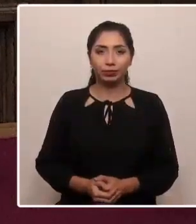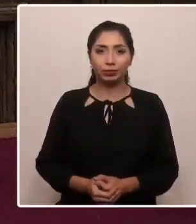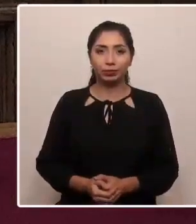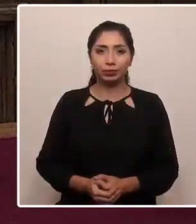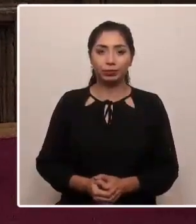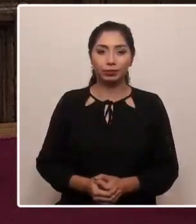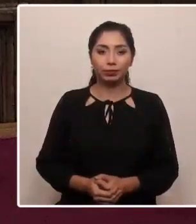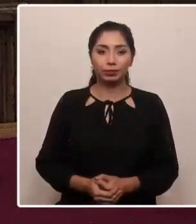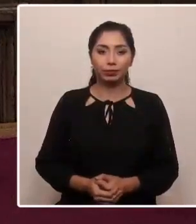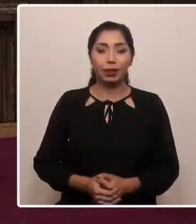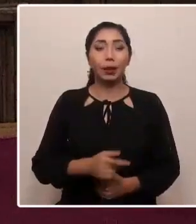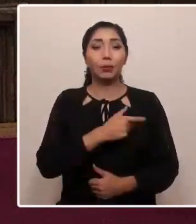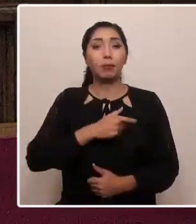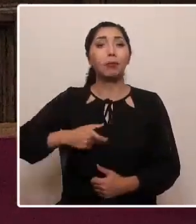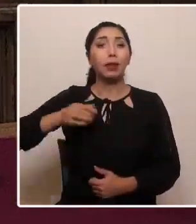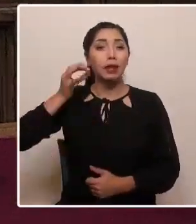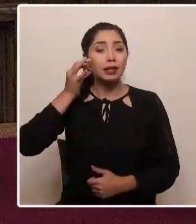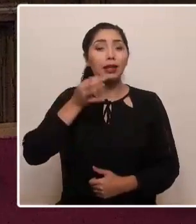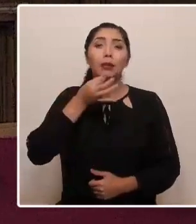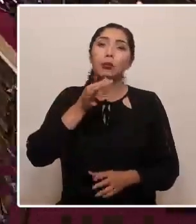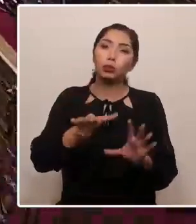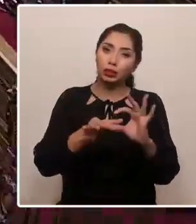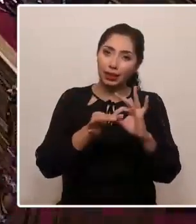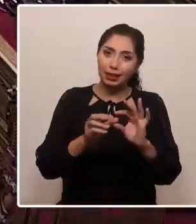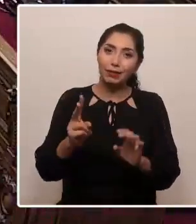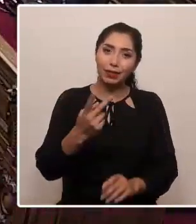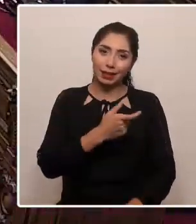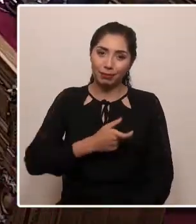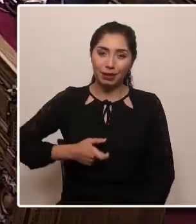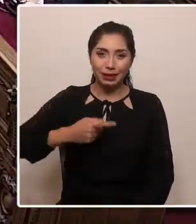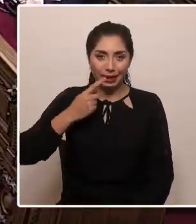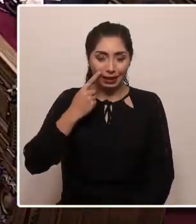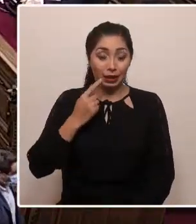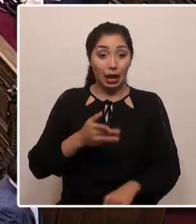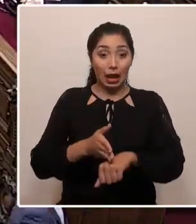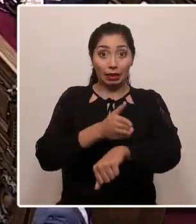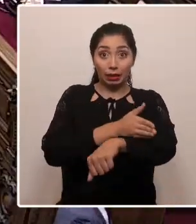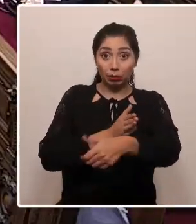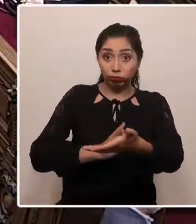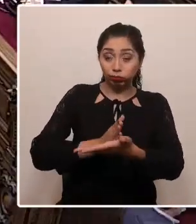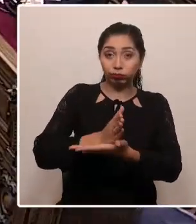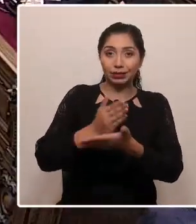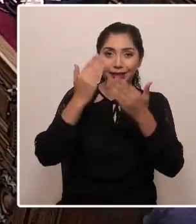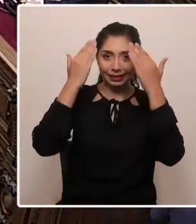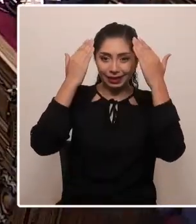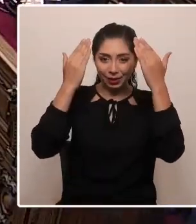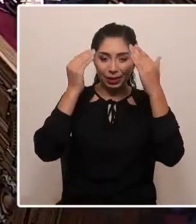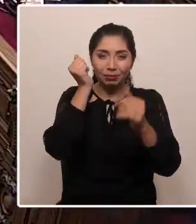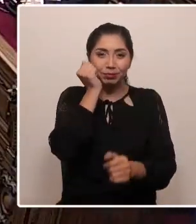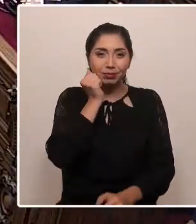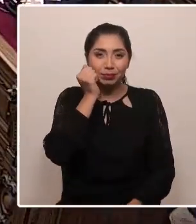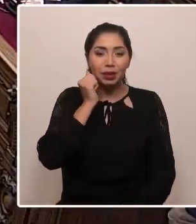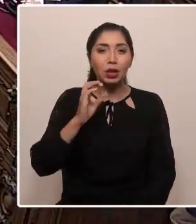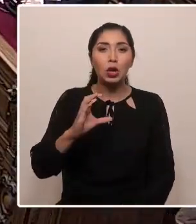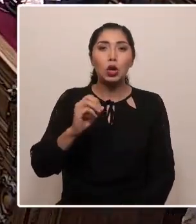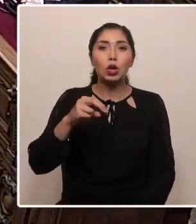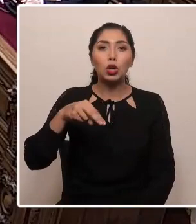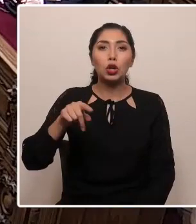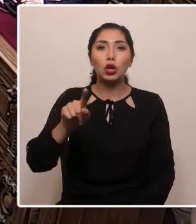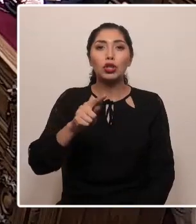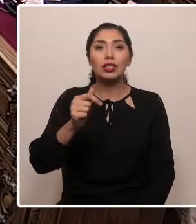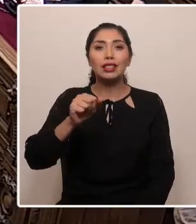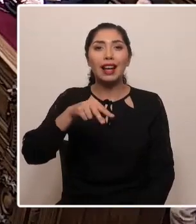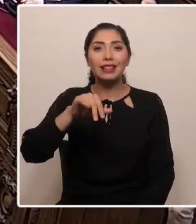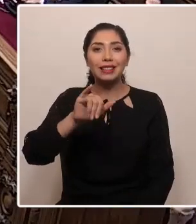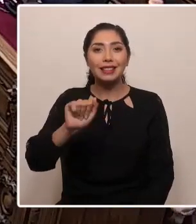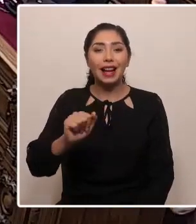Muchas gracias, vicepresidente. Antes de comenzar, vamos a saludar a la queridísima Constanza Toro, abogada secretaria, quien está